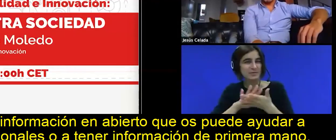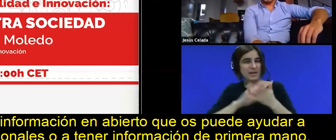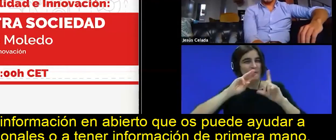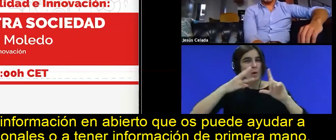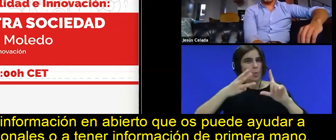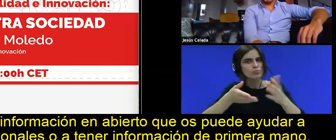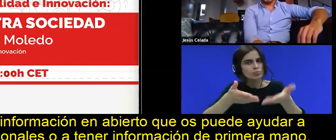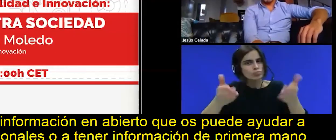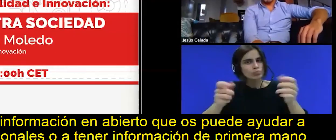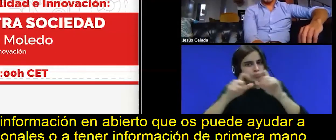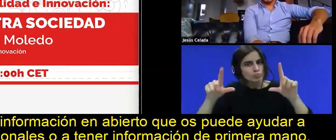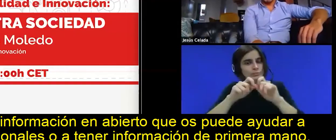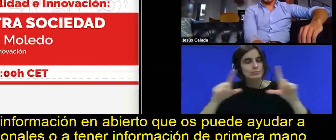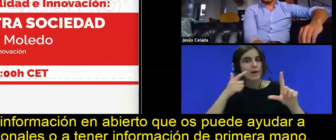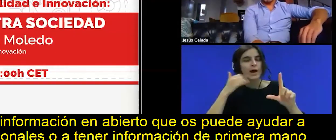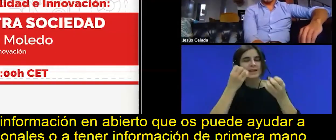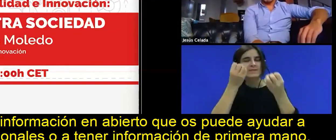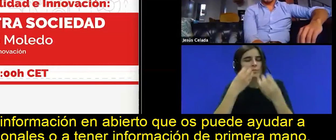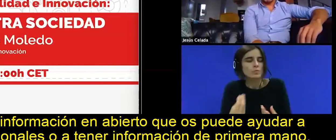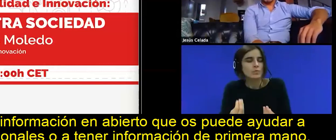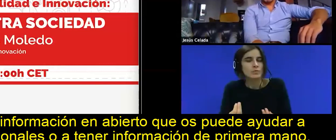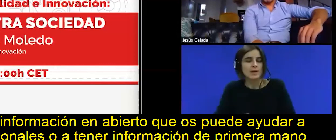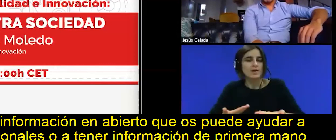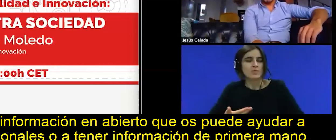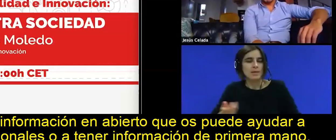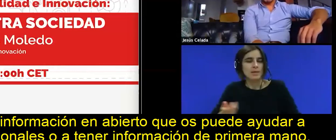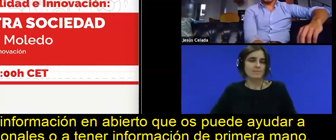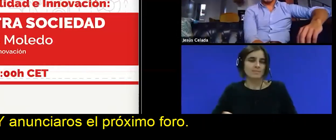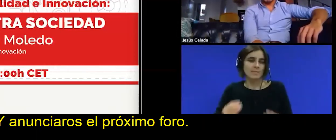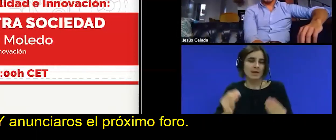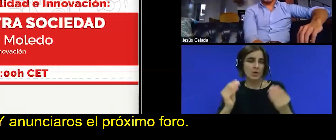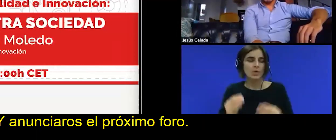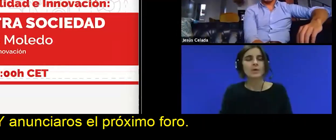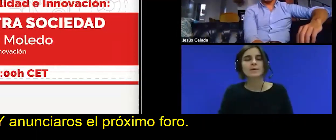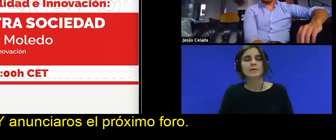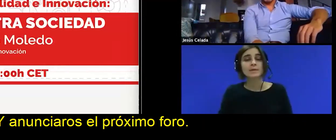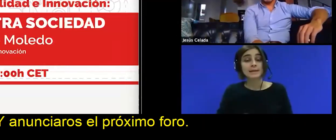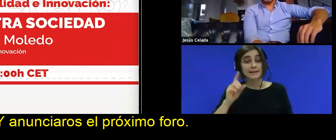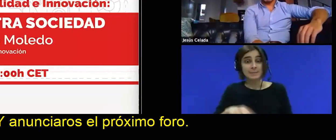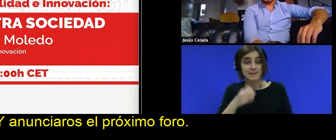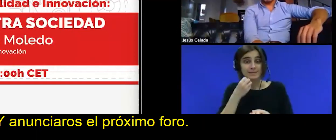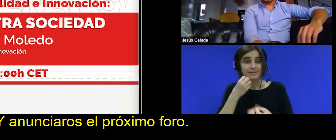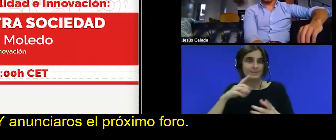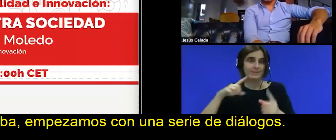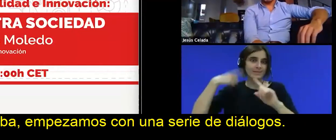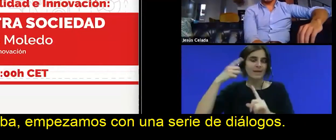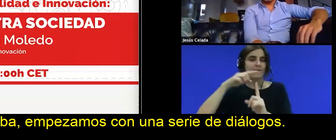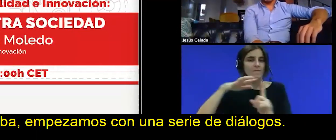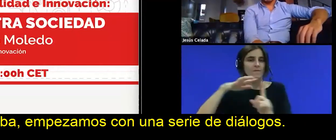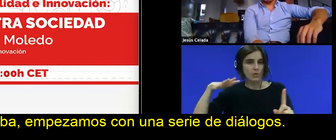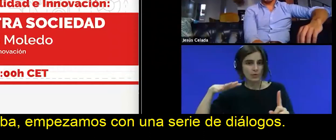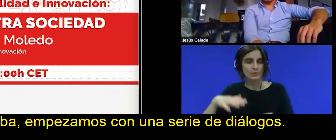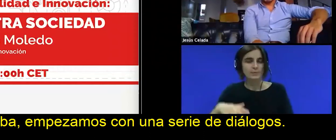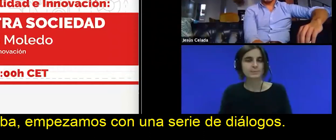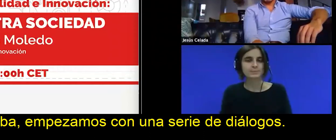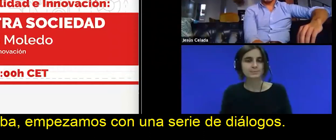mejores profesionales o a tener información de primera mano, ¿no? Y luego anunciaros el próximo foro. Como os comentaba, empezamos con una serie